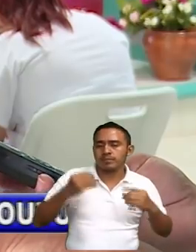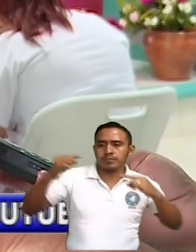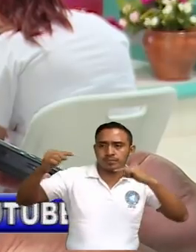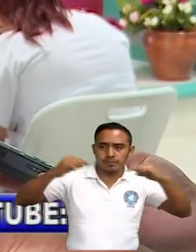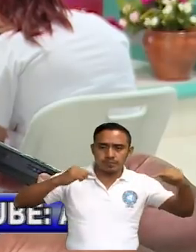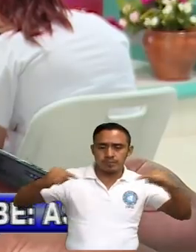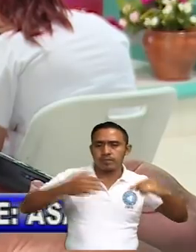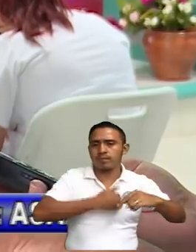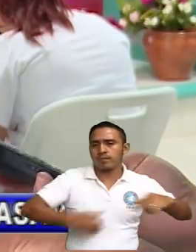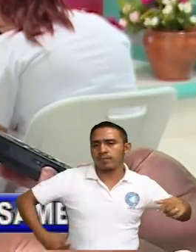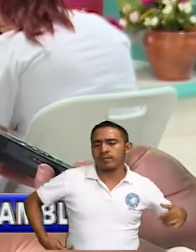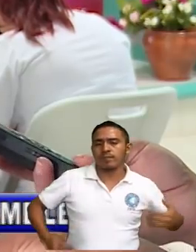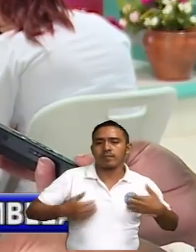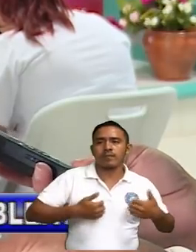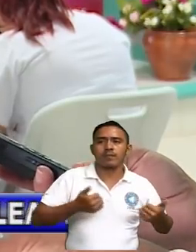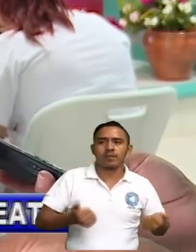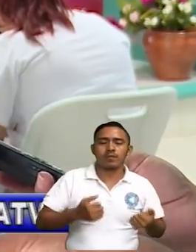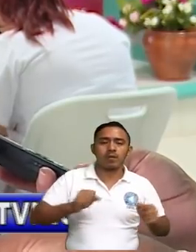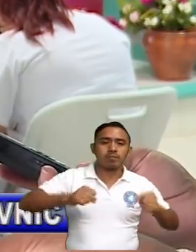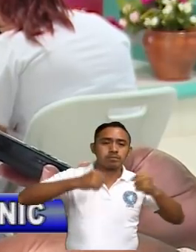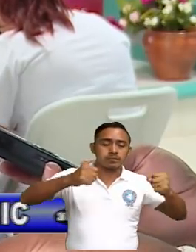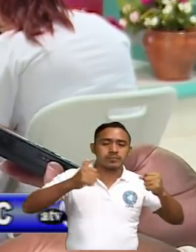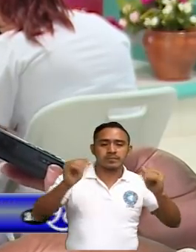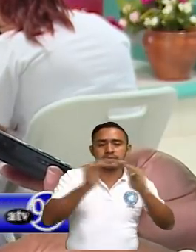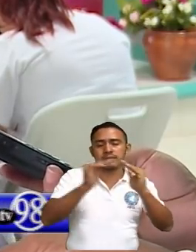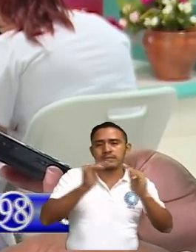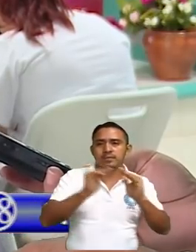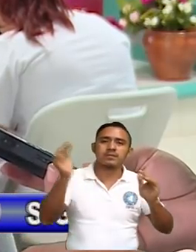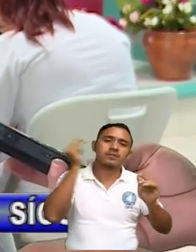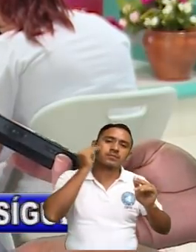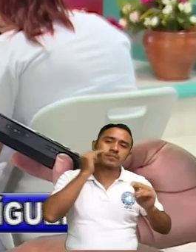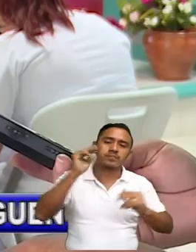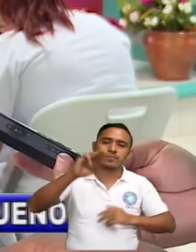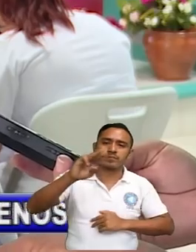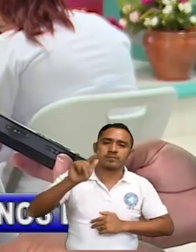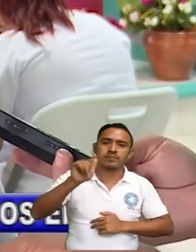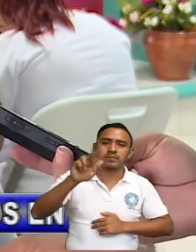el Ministerio de Salud, reforzando las casas maternas, ahora ya